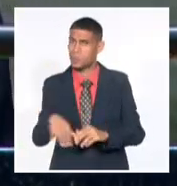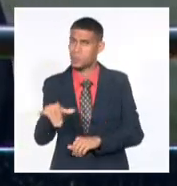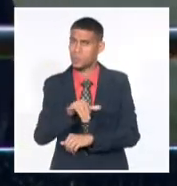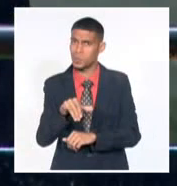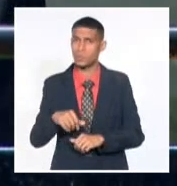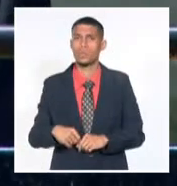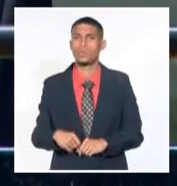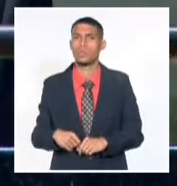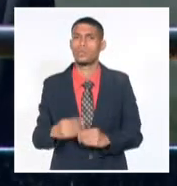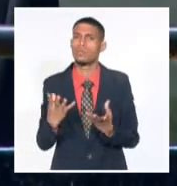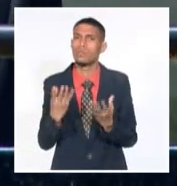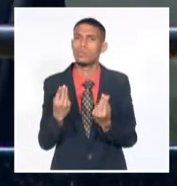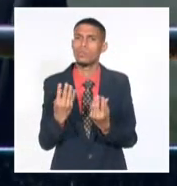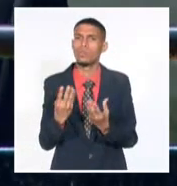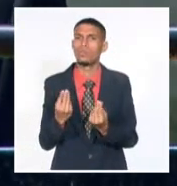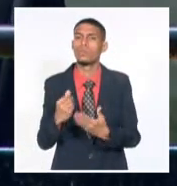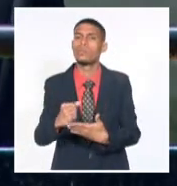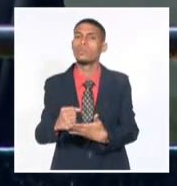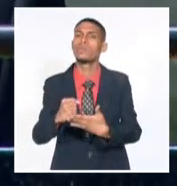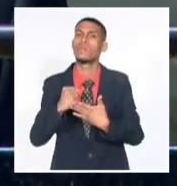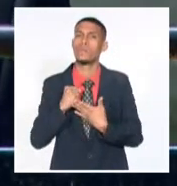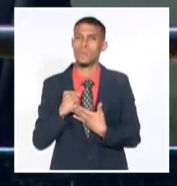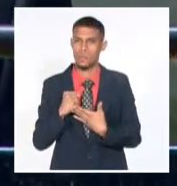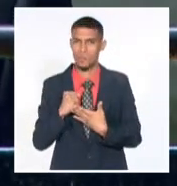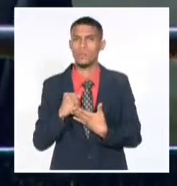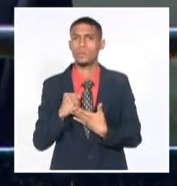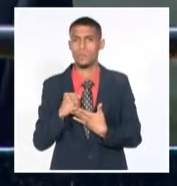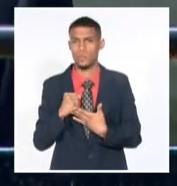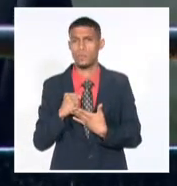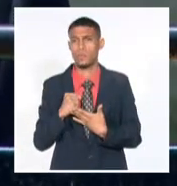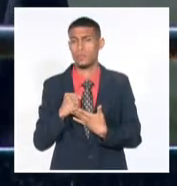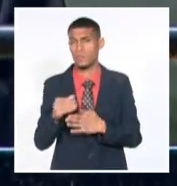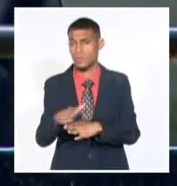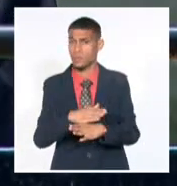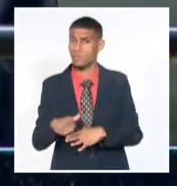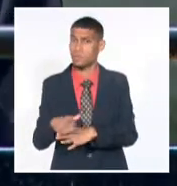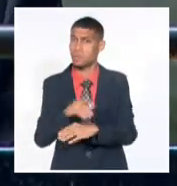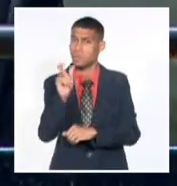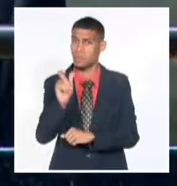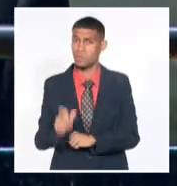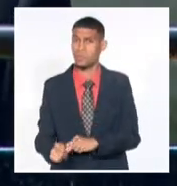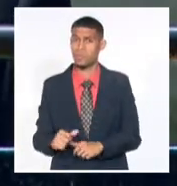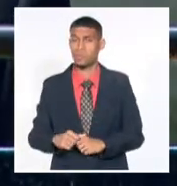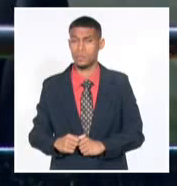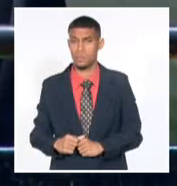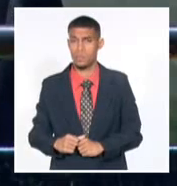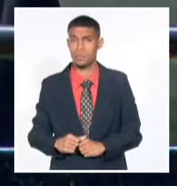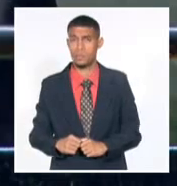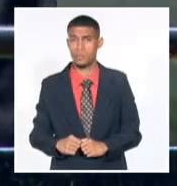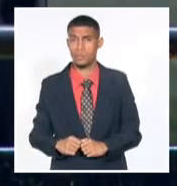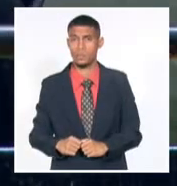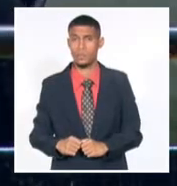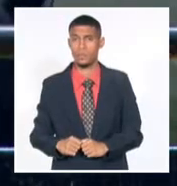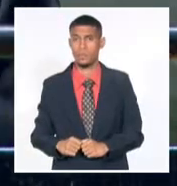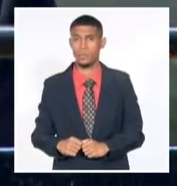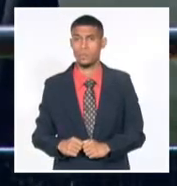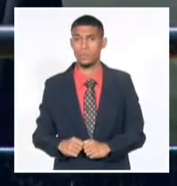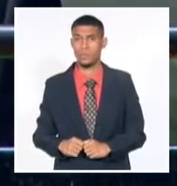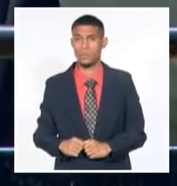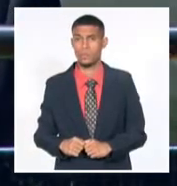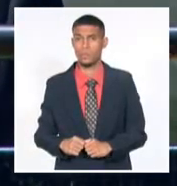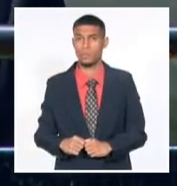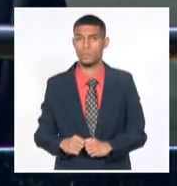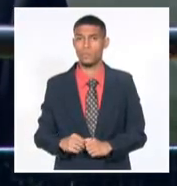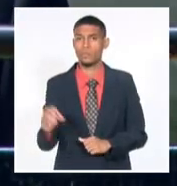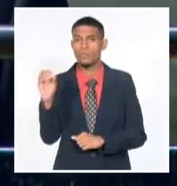los pronunciamientos y ayudas fraternas de nuestros compatriotas, del amplio y universal movimiento